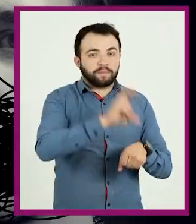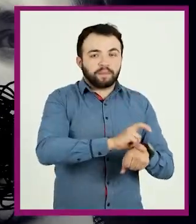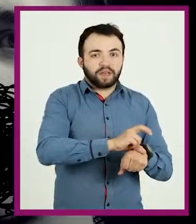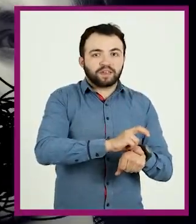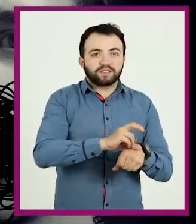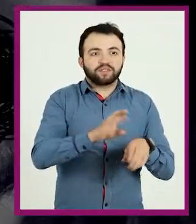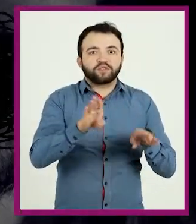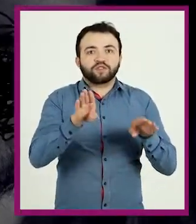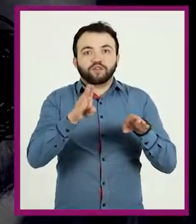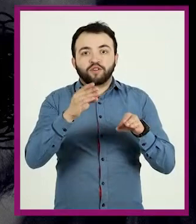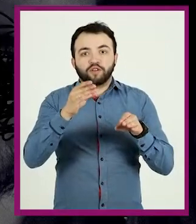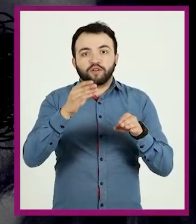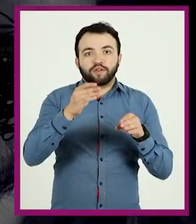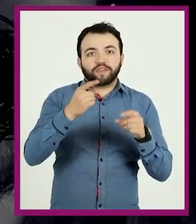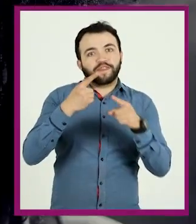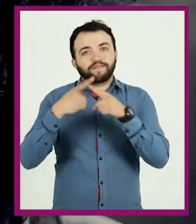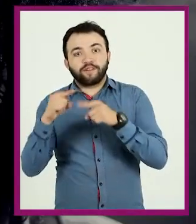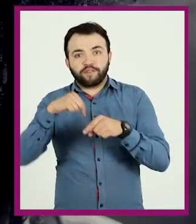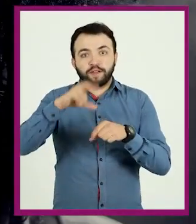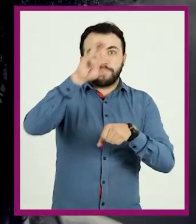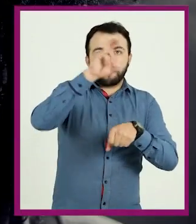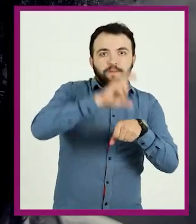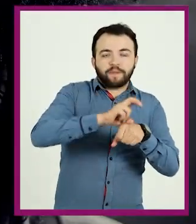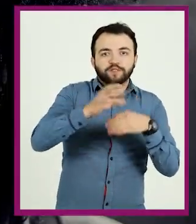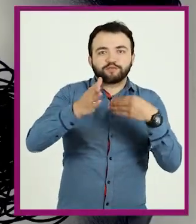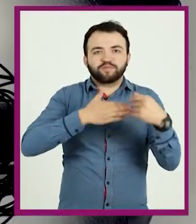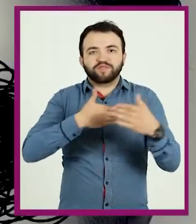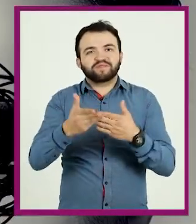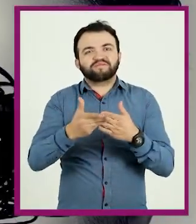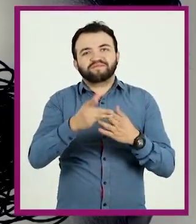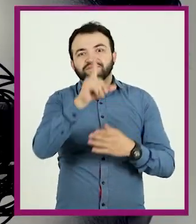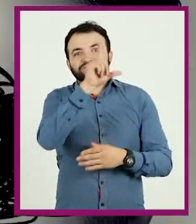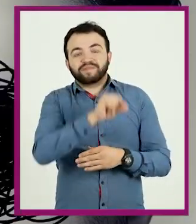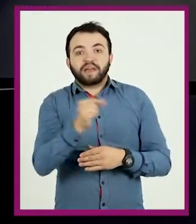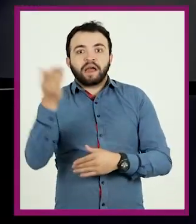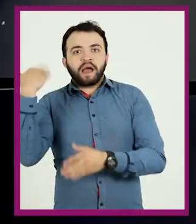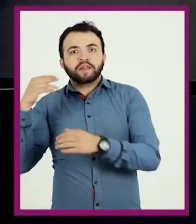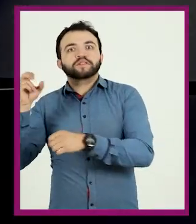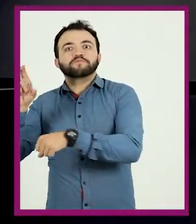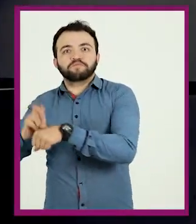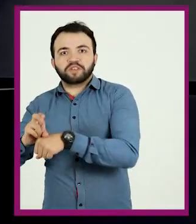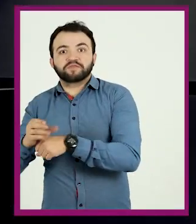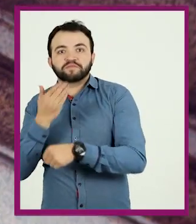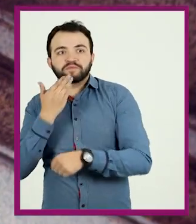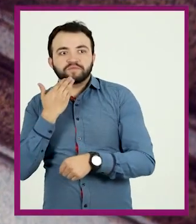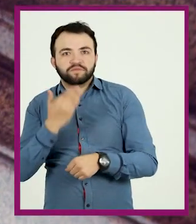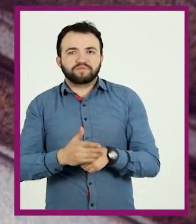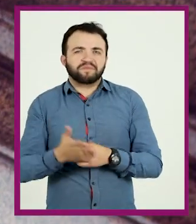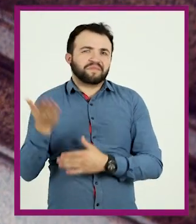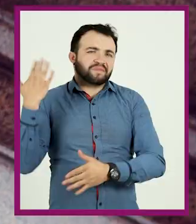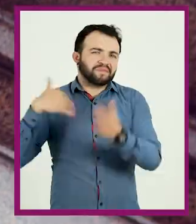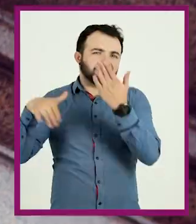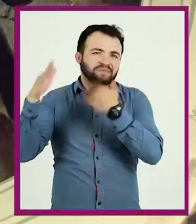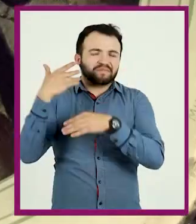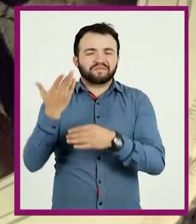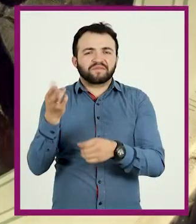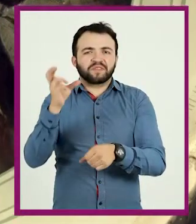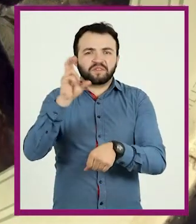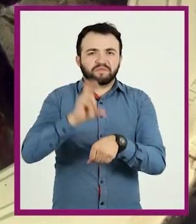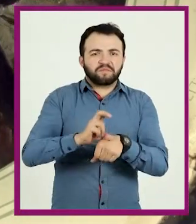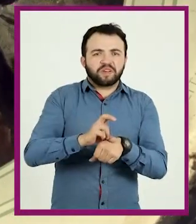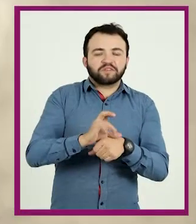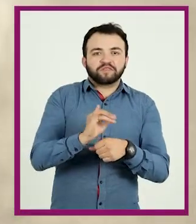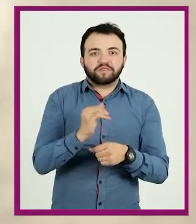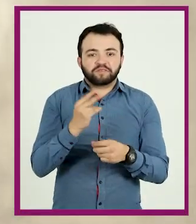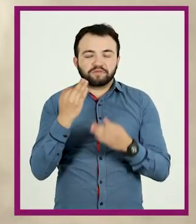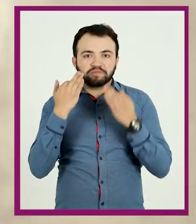atributos redimibles, al macho en sentido moderno. Alguna vez, ser macho significó poseer un conjunto